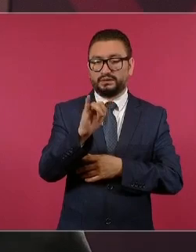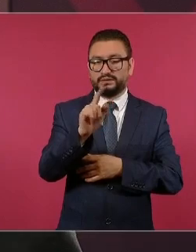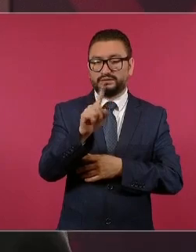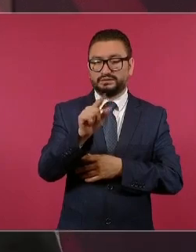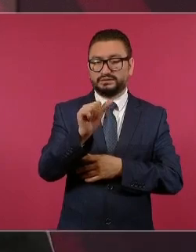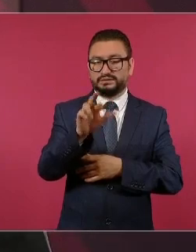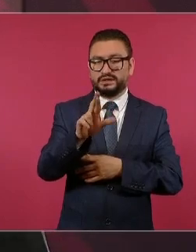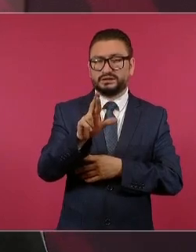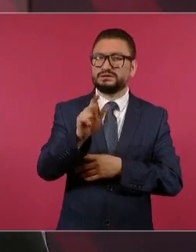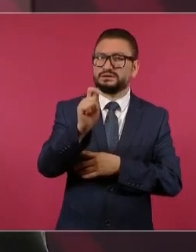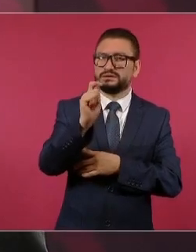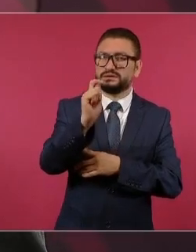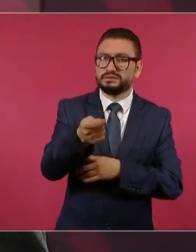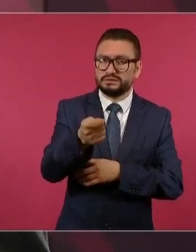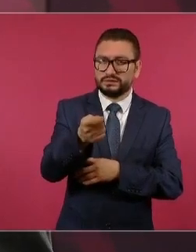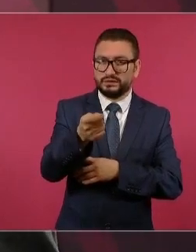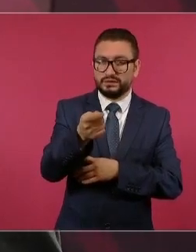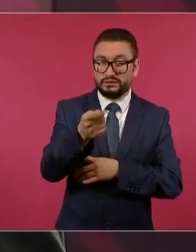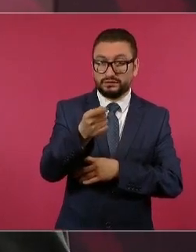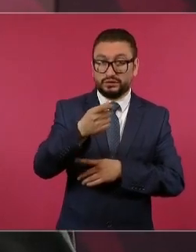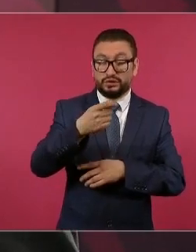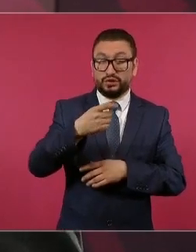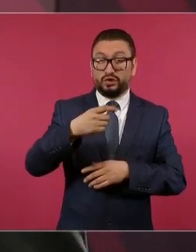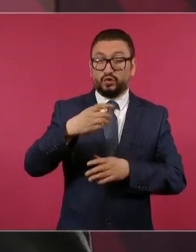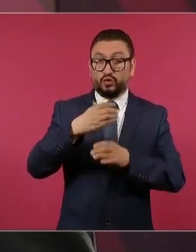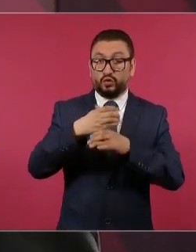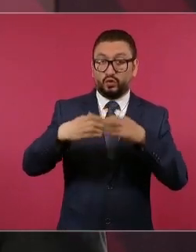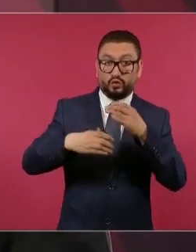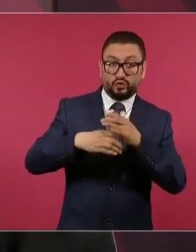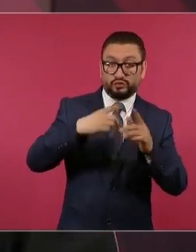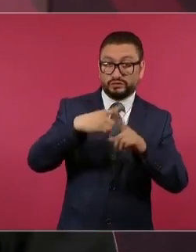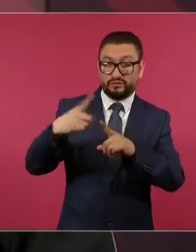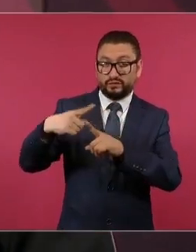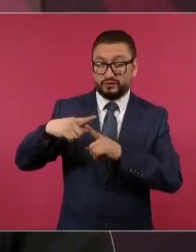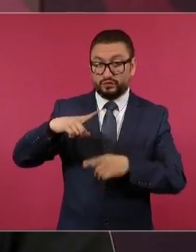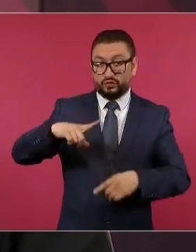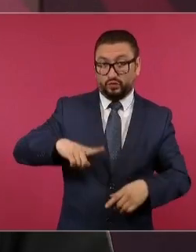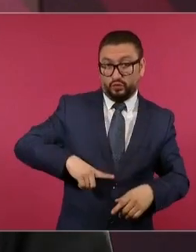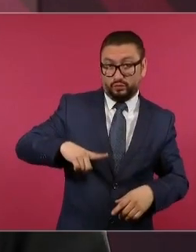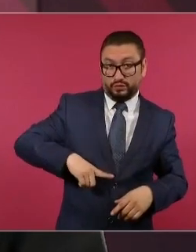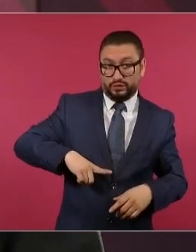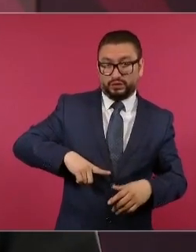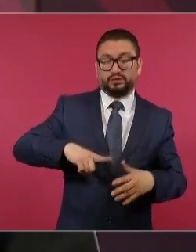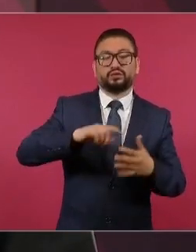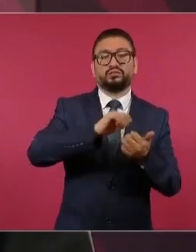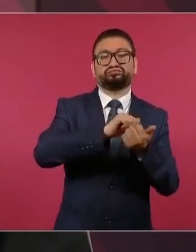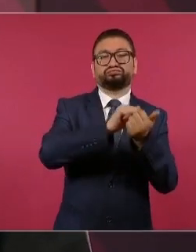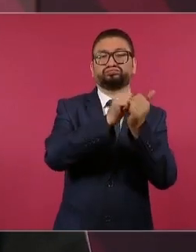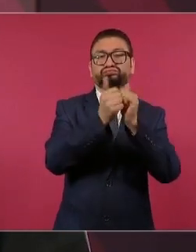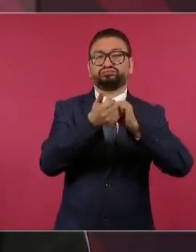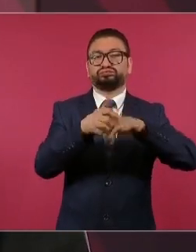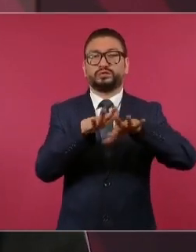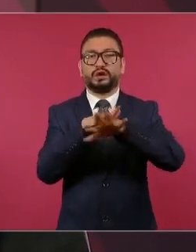convertir lo público en privado. Esa es la definición